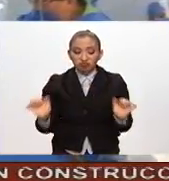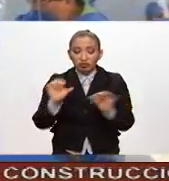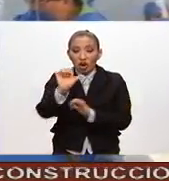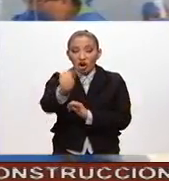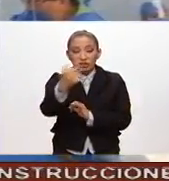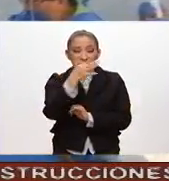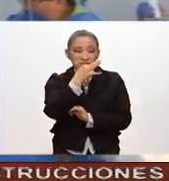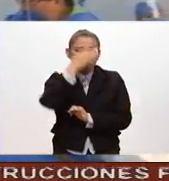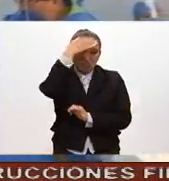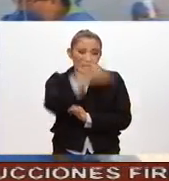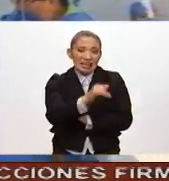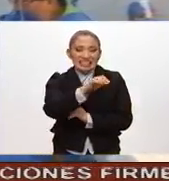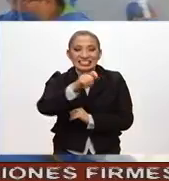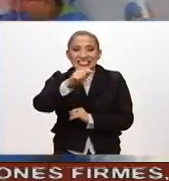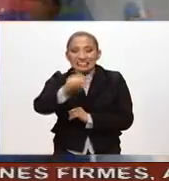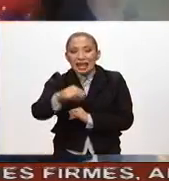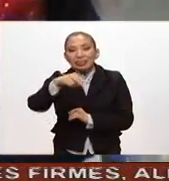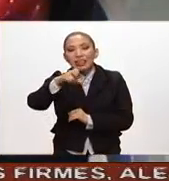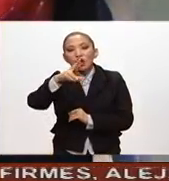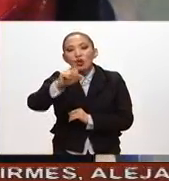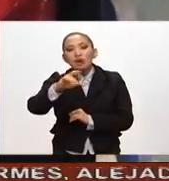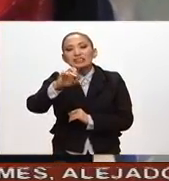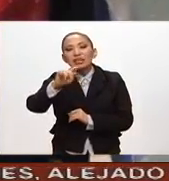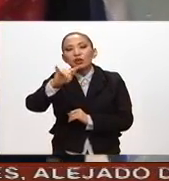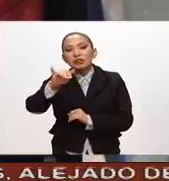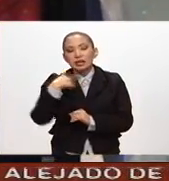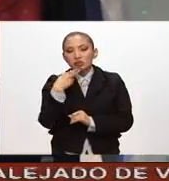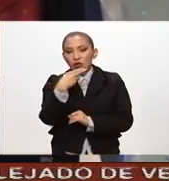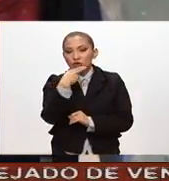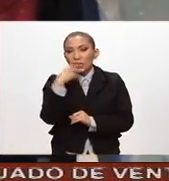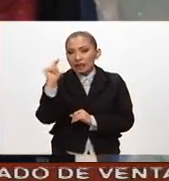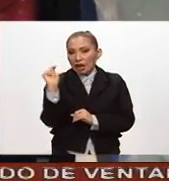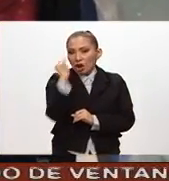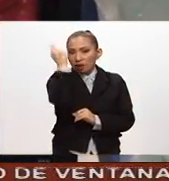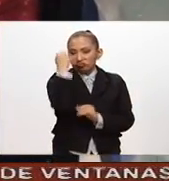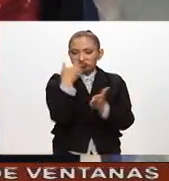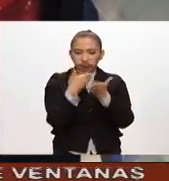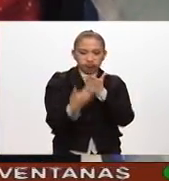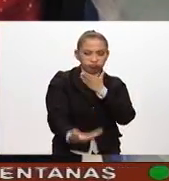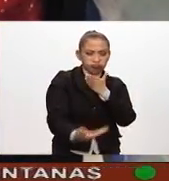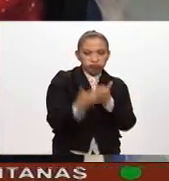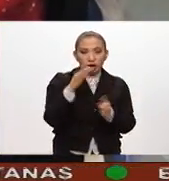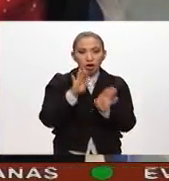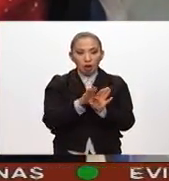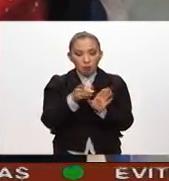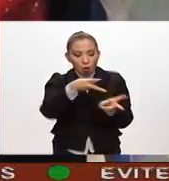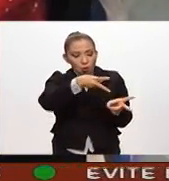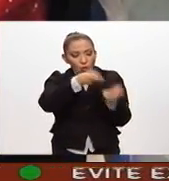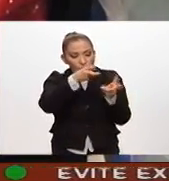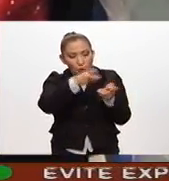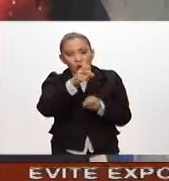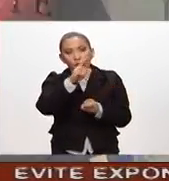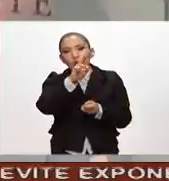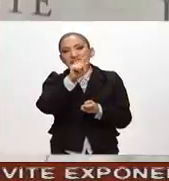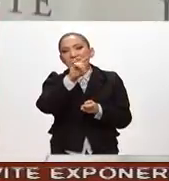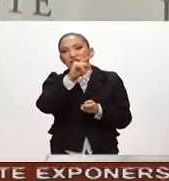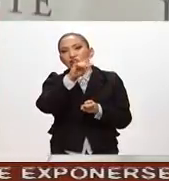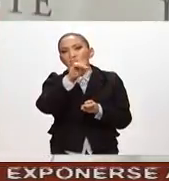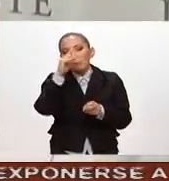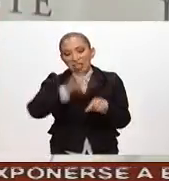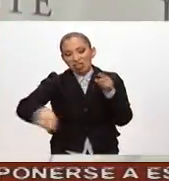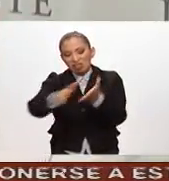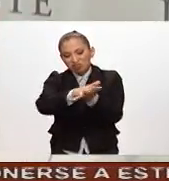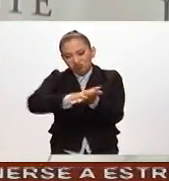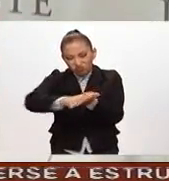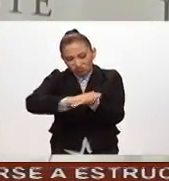11 expertos del ISSSTE en neurocirugía. Se utilizó tecnología de punta como un aspirador ultrasónico para triturar